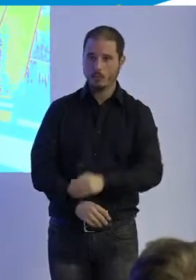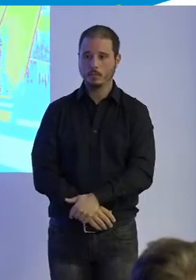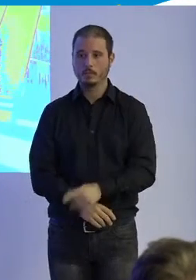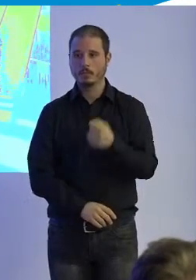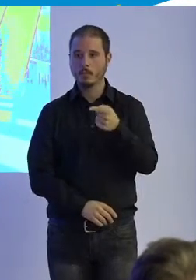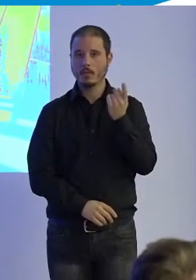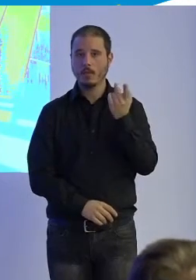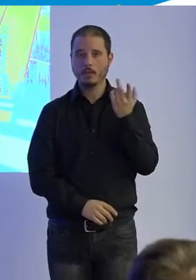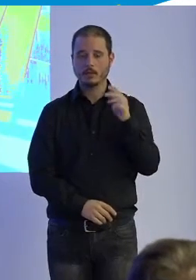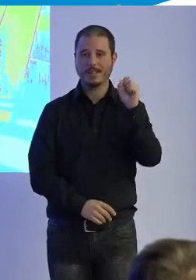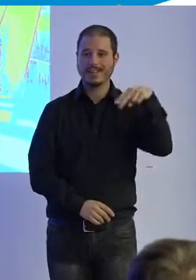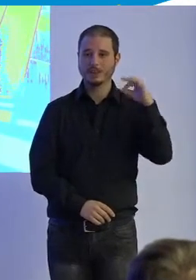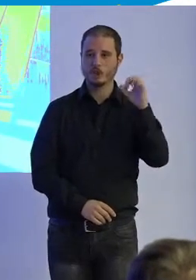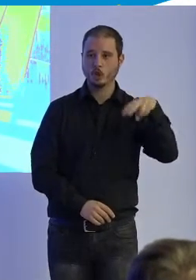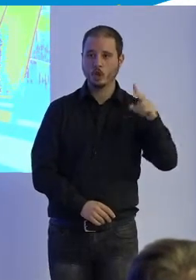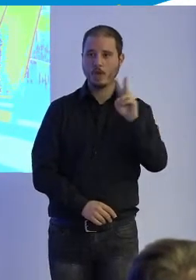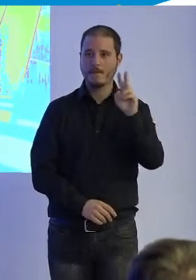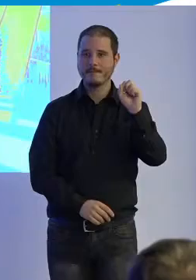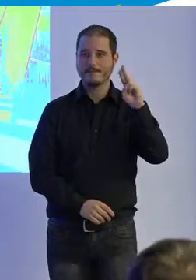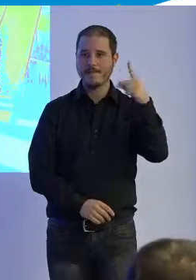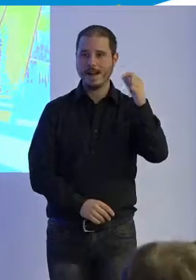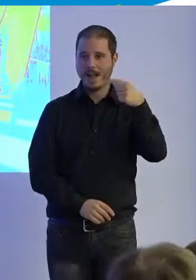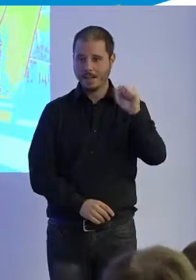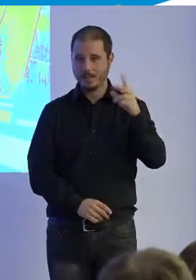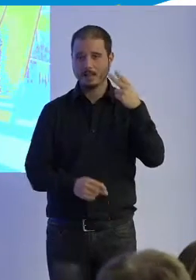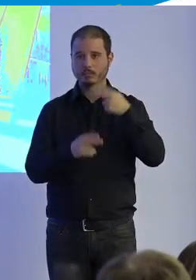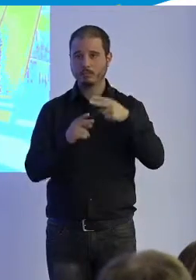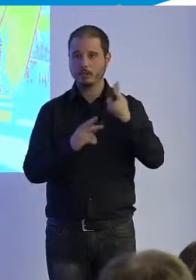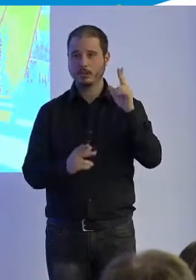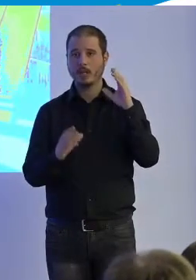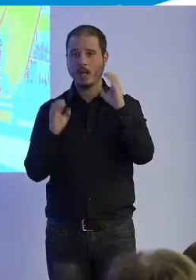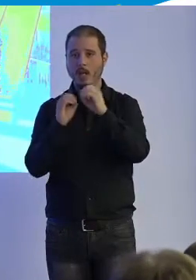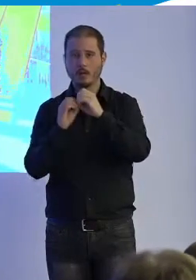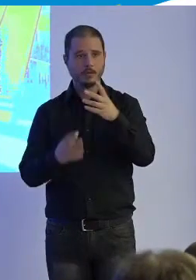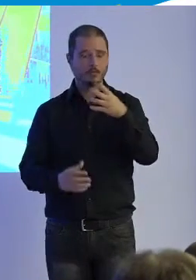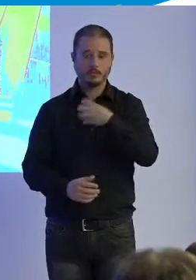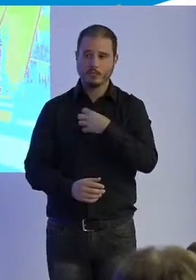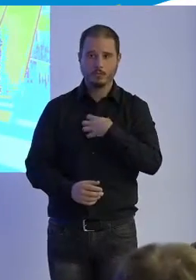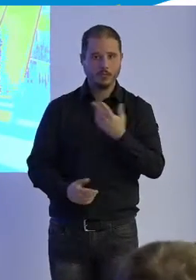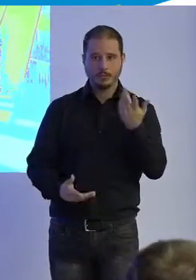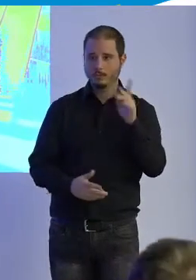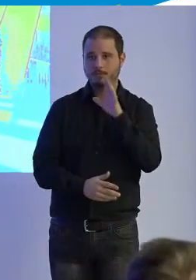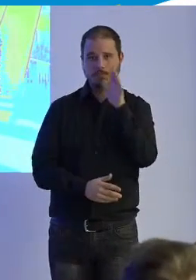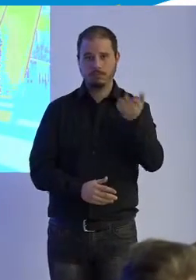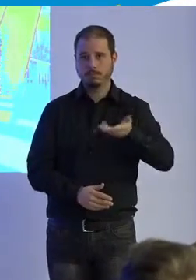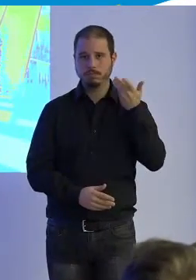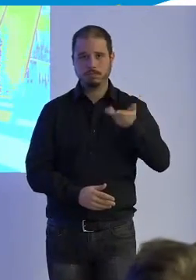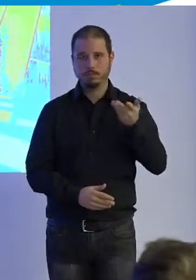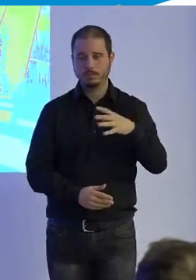Vargas, responsable de Políticas y Asuntos Públicos de Google, porque por causa de fuerza mayor no ha podido estar en esta mesa con nosotros esta